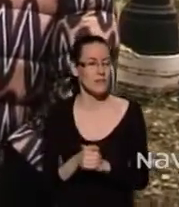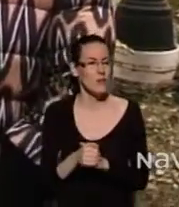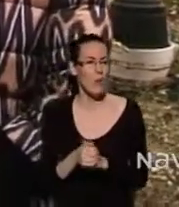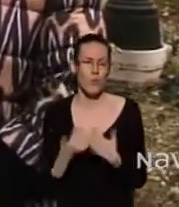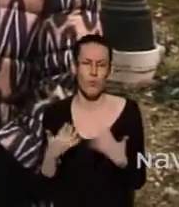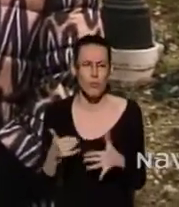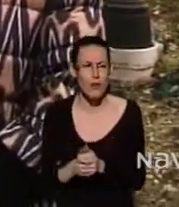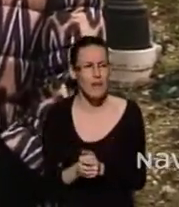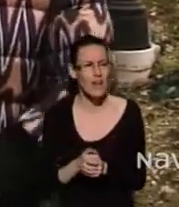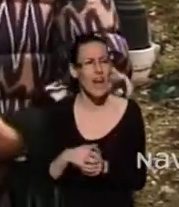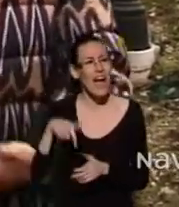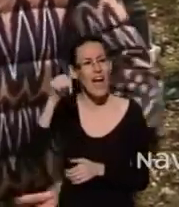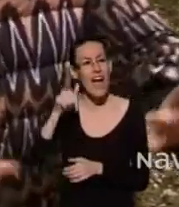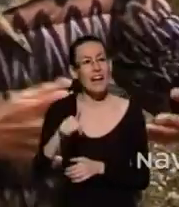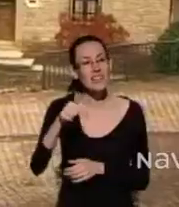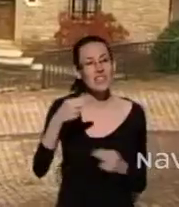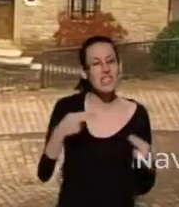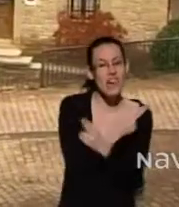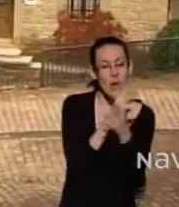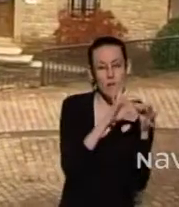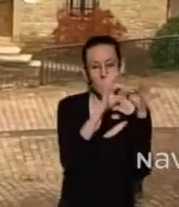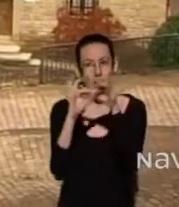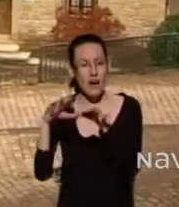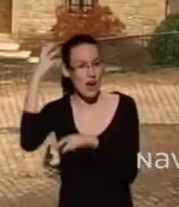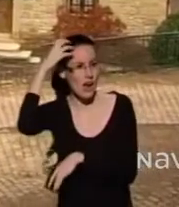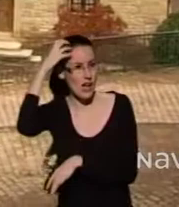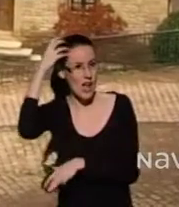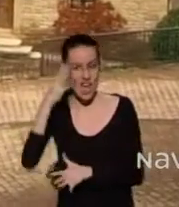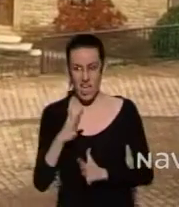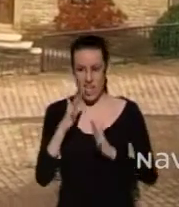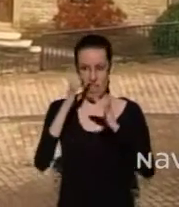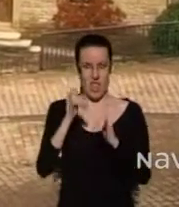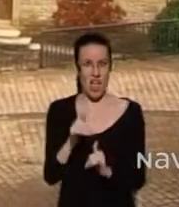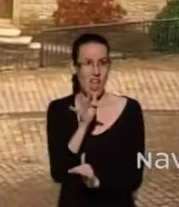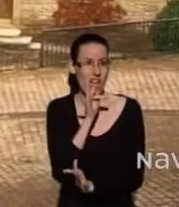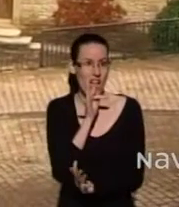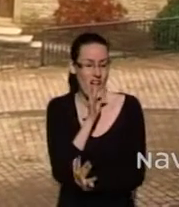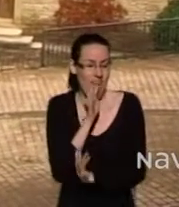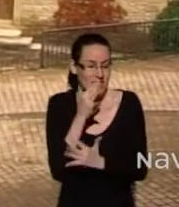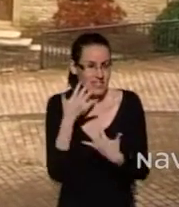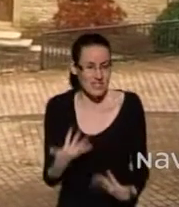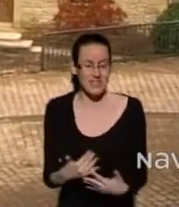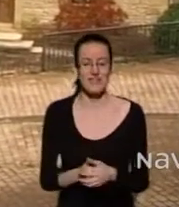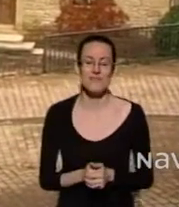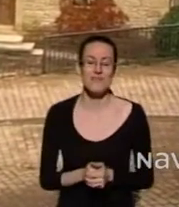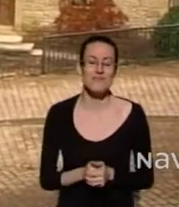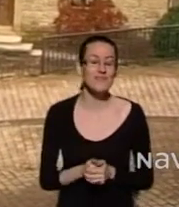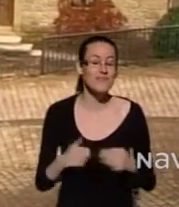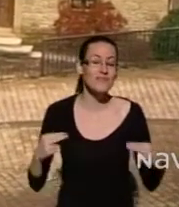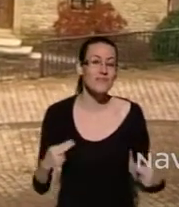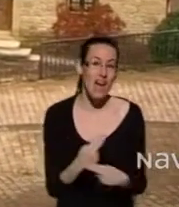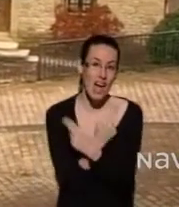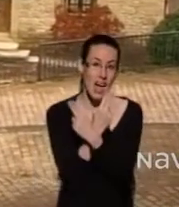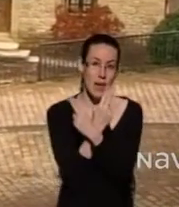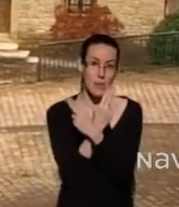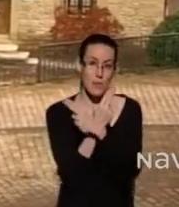pues y el fíjate, Tiramillas todavía no había visitado esta localidad. No habíais venido, parece mentira. ¿Qué estabais esperando? Aibar está en un alto, sí.